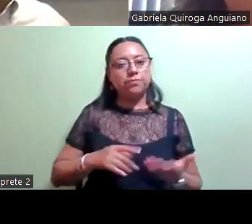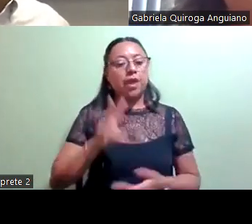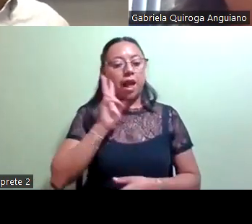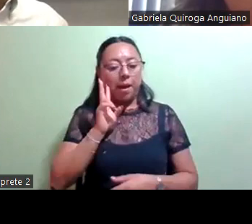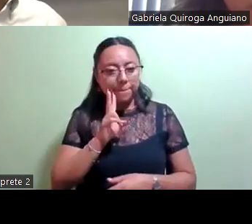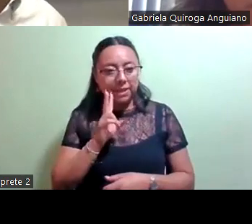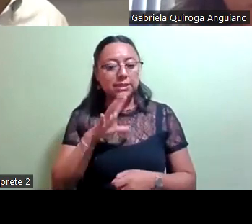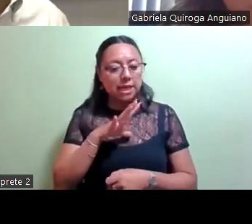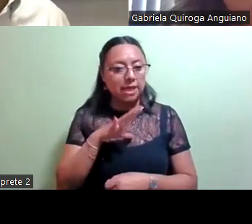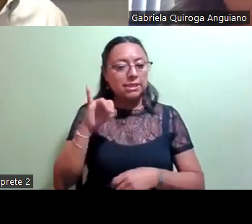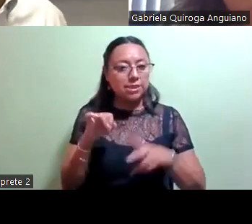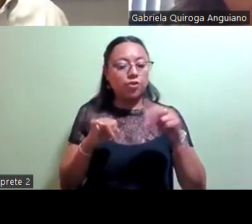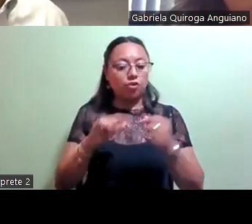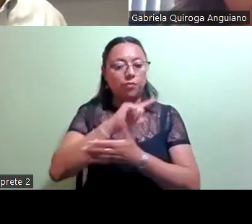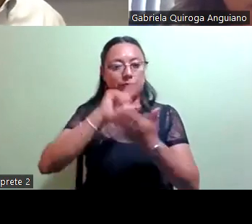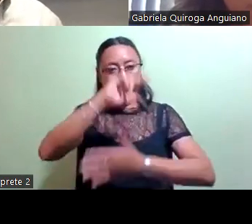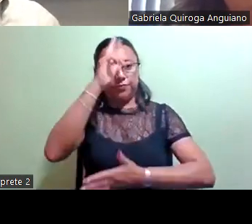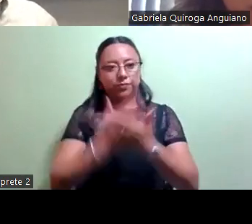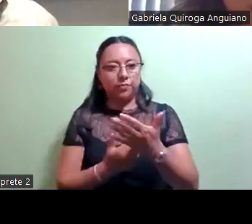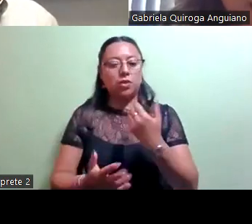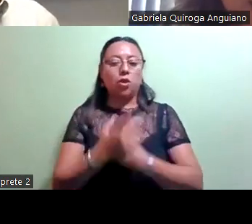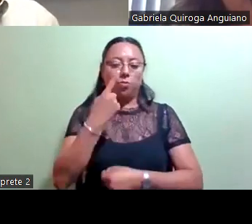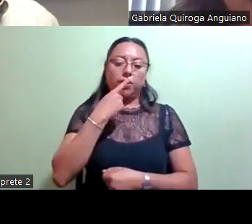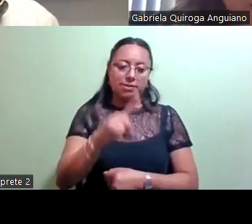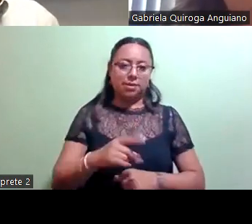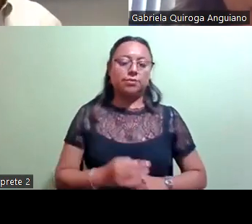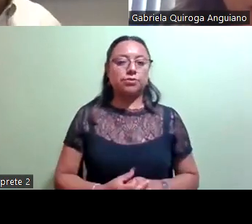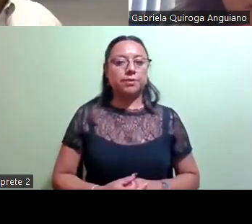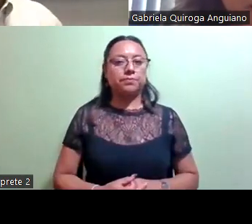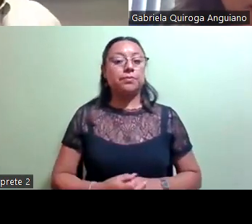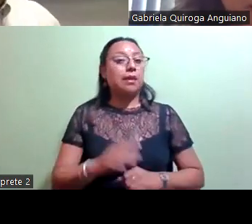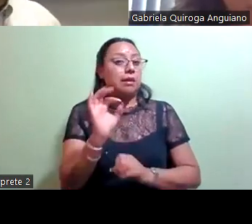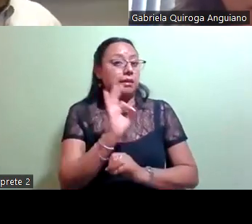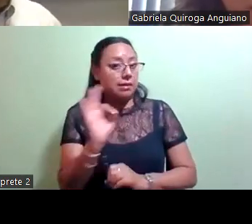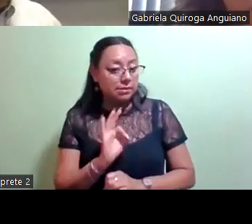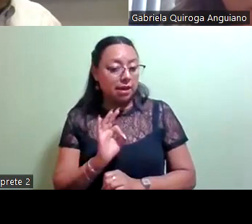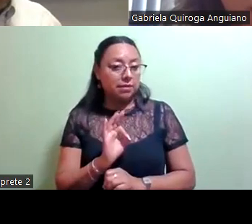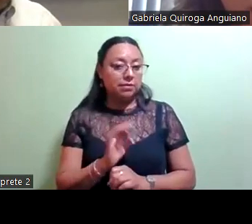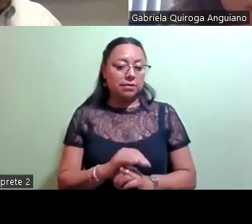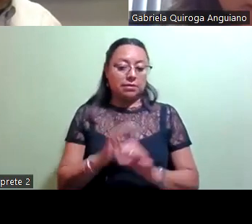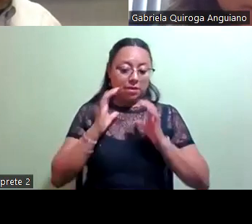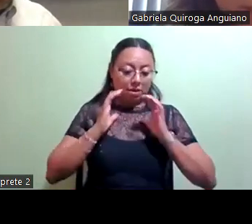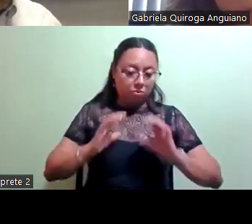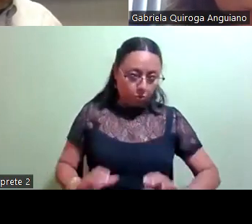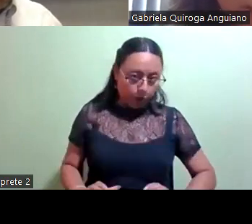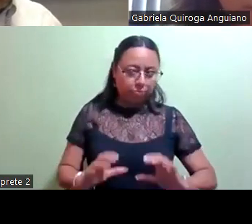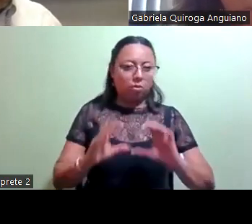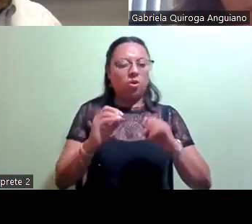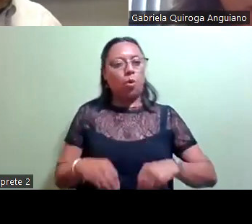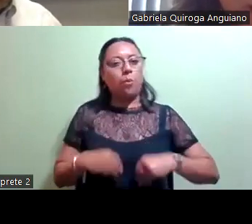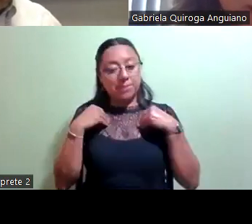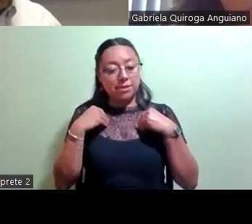existencia o no de la infracción motivo de la denuncia. En caso de que la integridad física o vida del animal